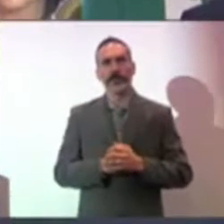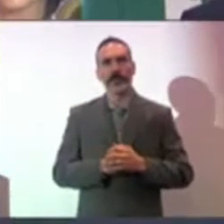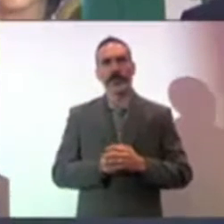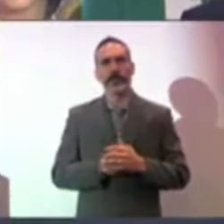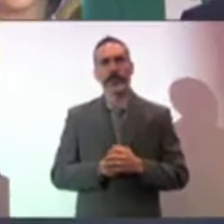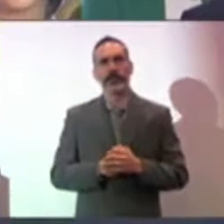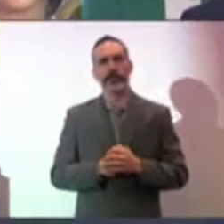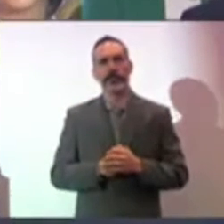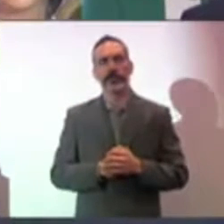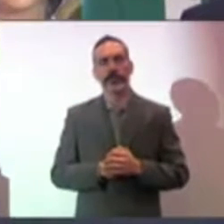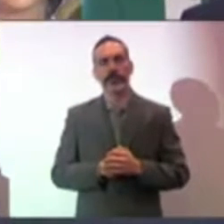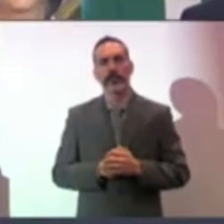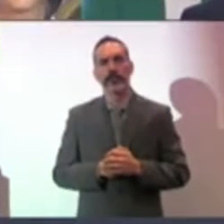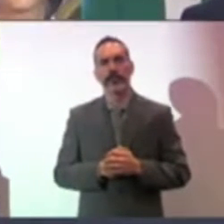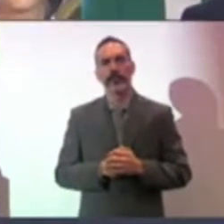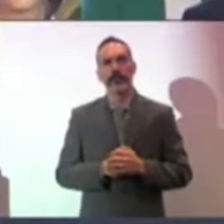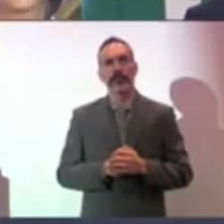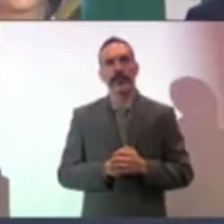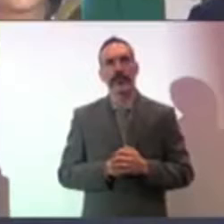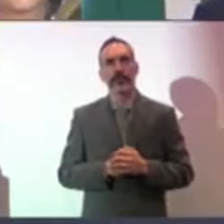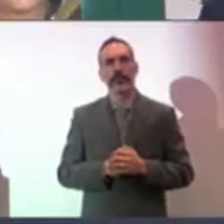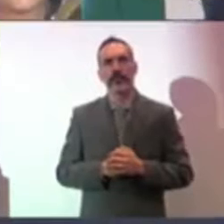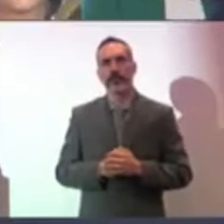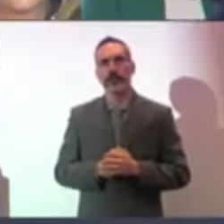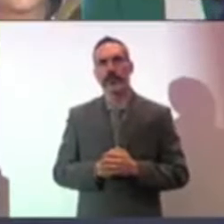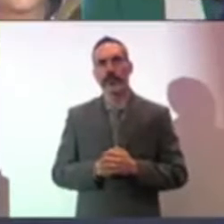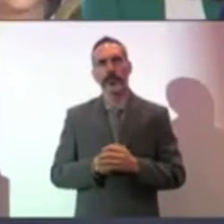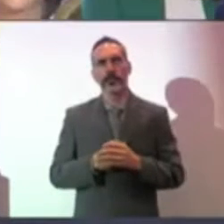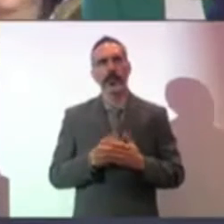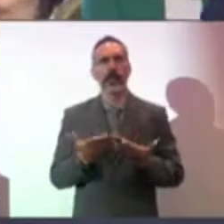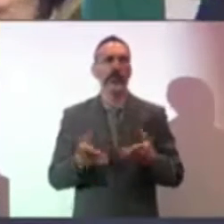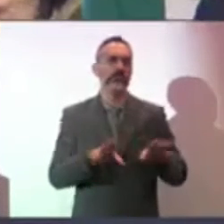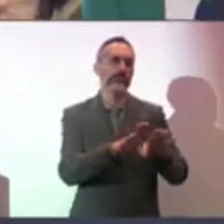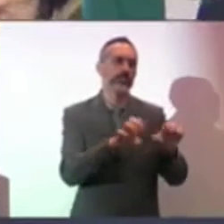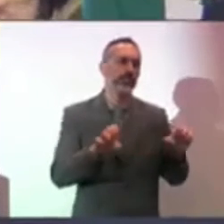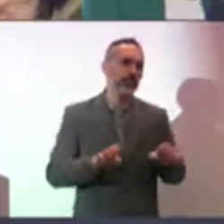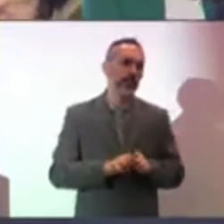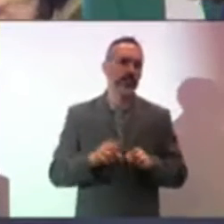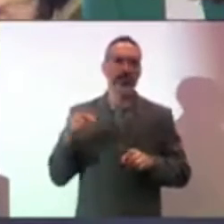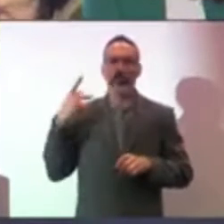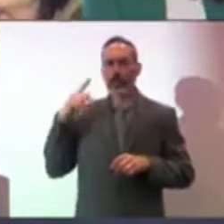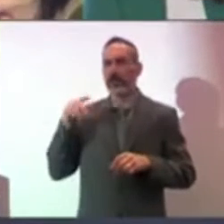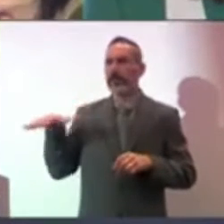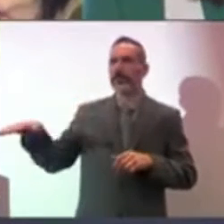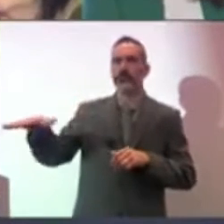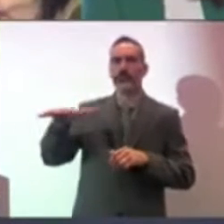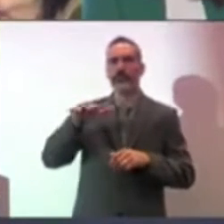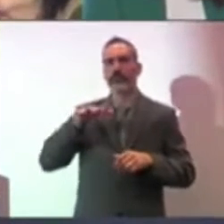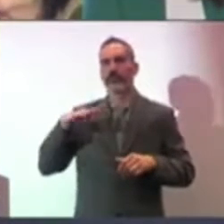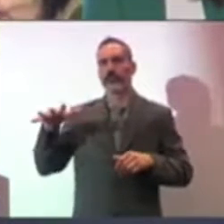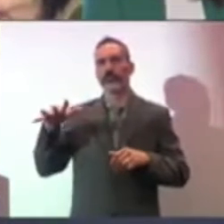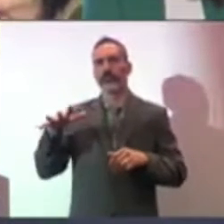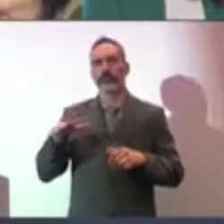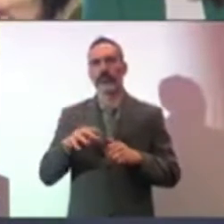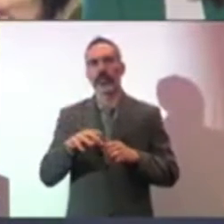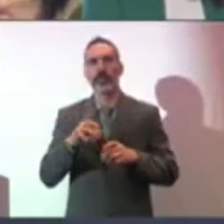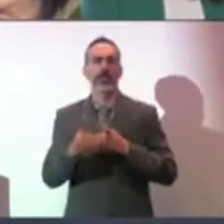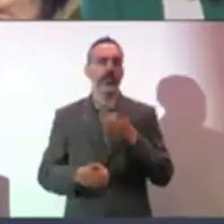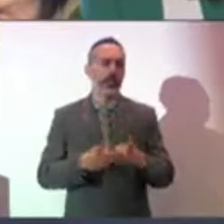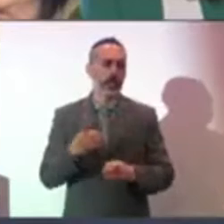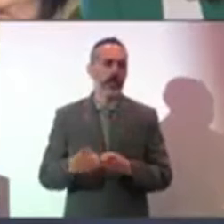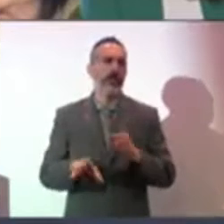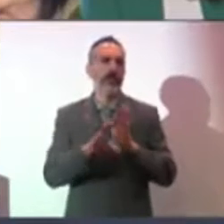1,300,000 habitantes. ¿Cómo se ha invertido en espacios públicos para el esparcimiento y sana convivencia